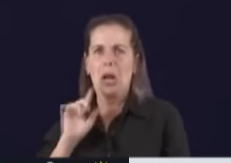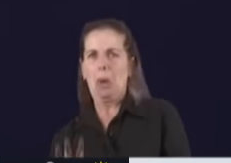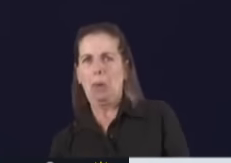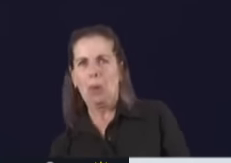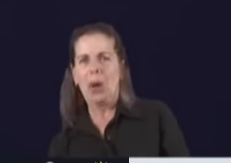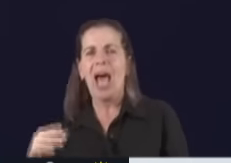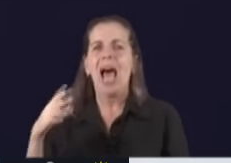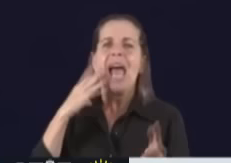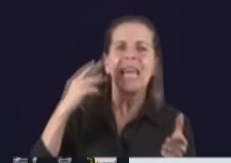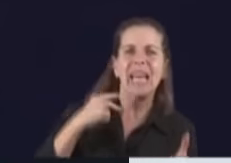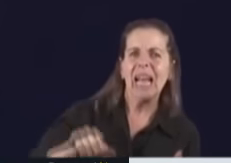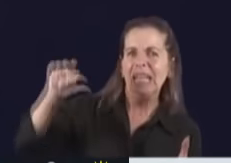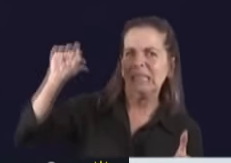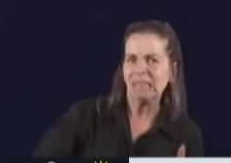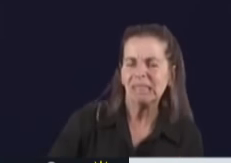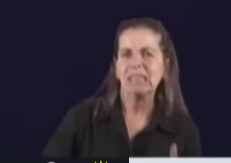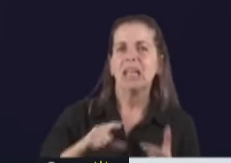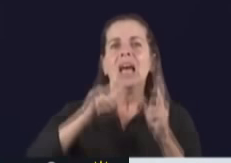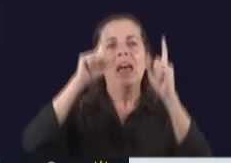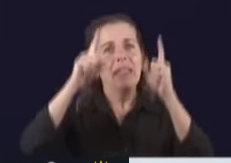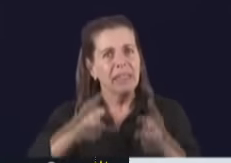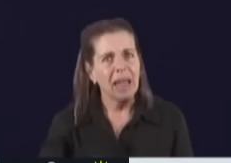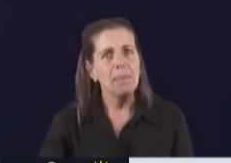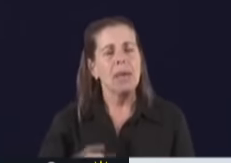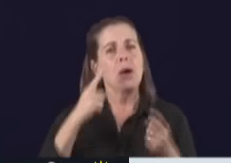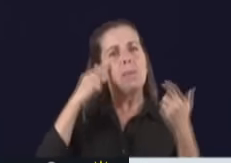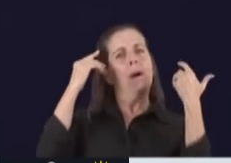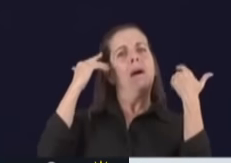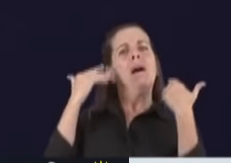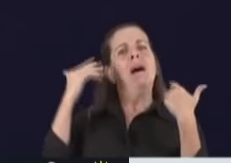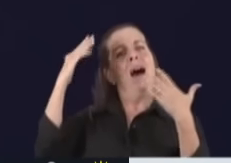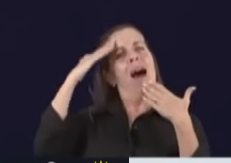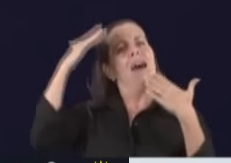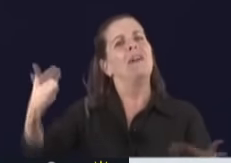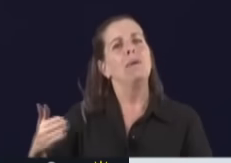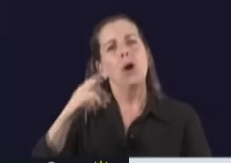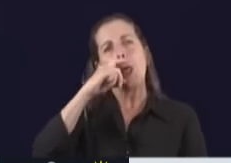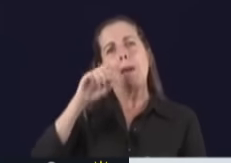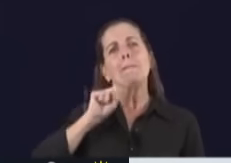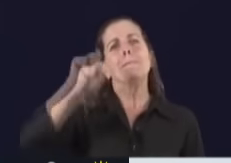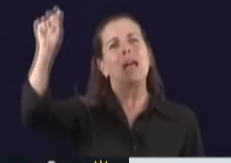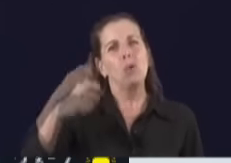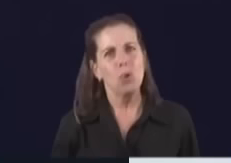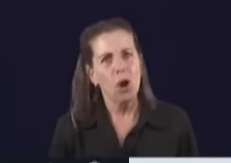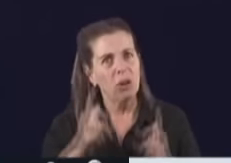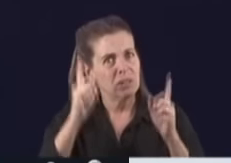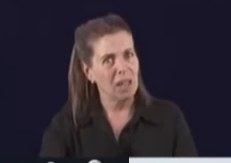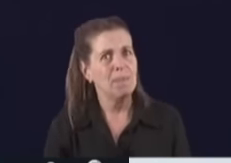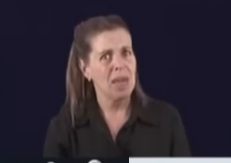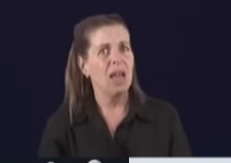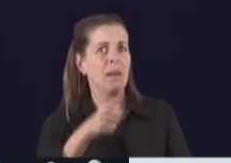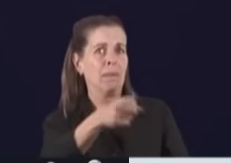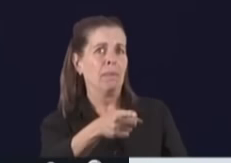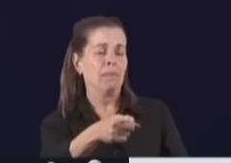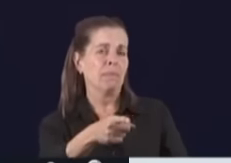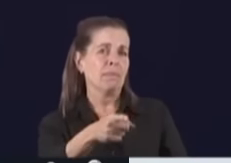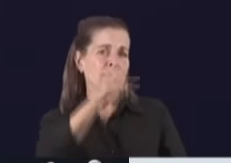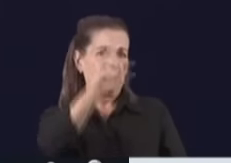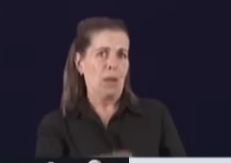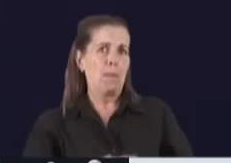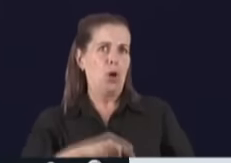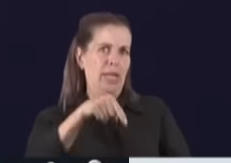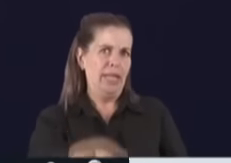Cuba, Nicaragua y condecoraron al dictador Maduro y hasta navegaban en yates en el Mediterráneo mientras la vida de los